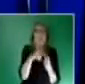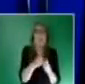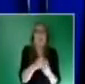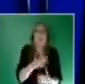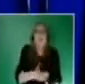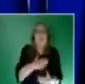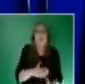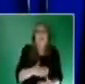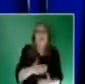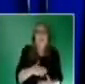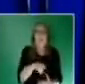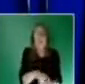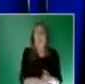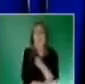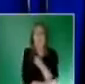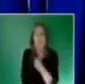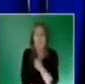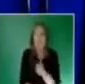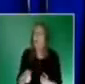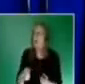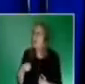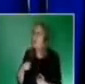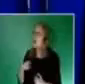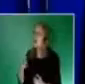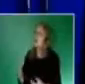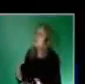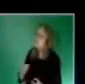de carácter cultural entonces